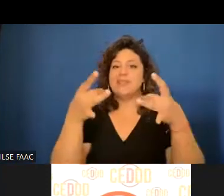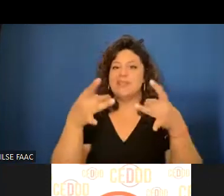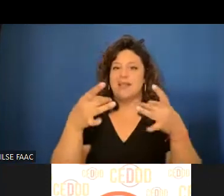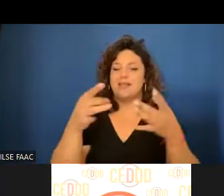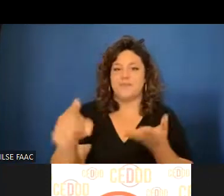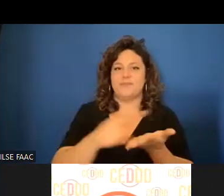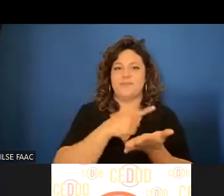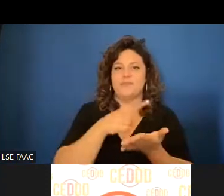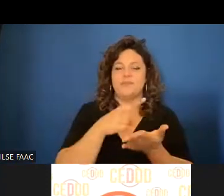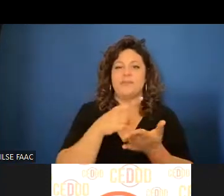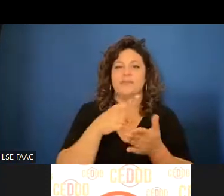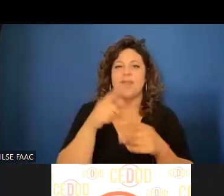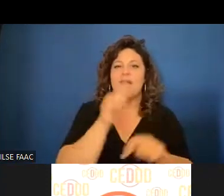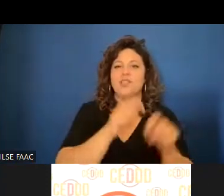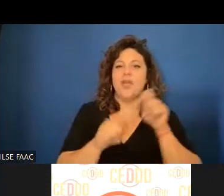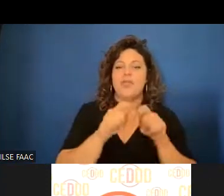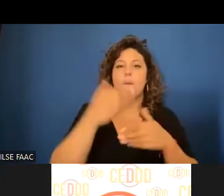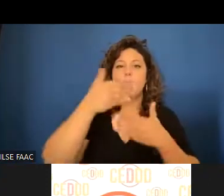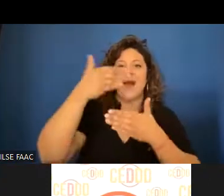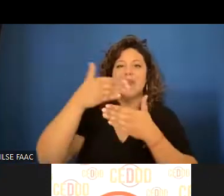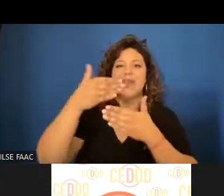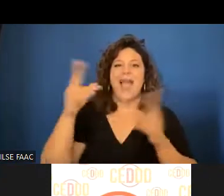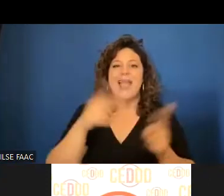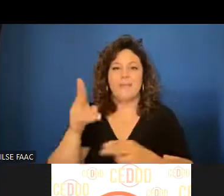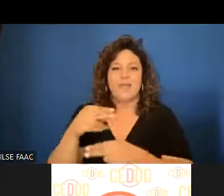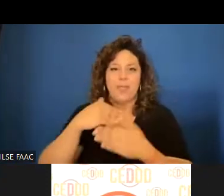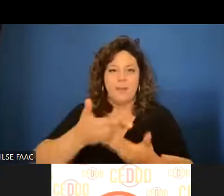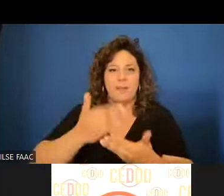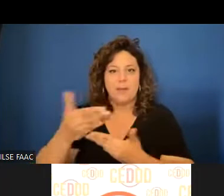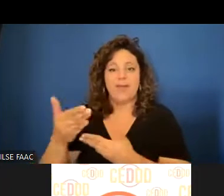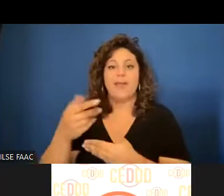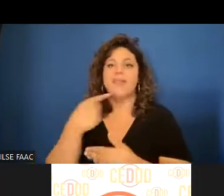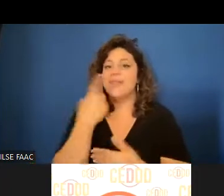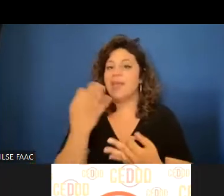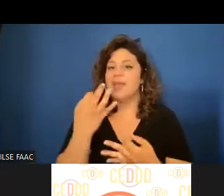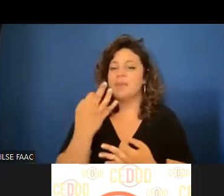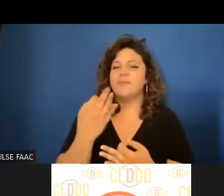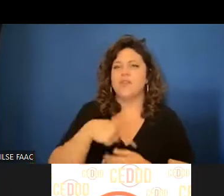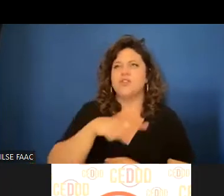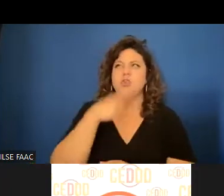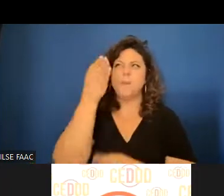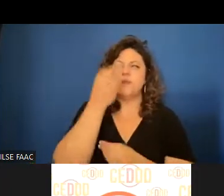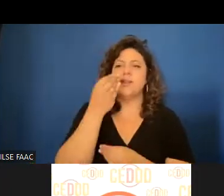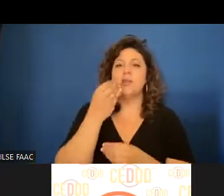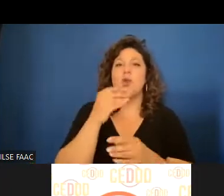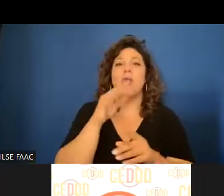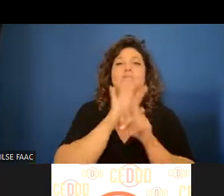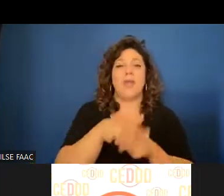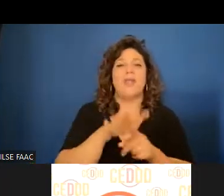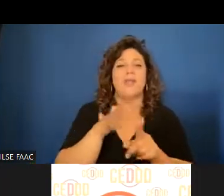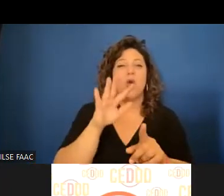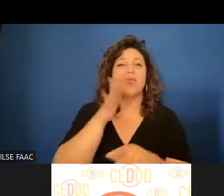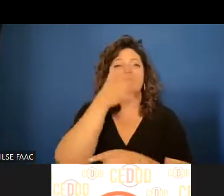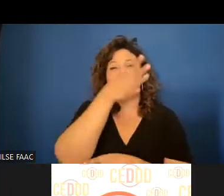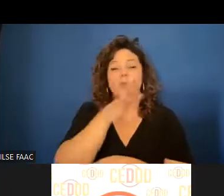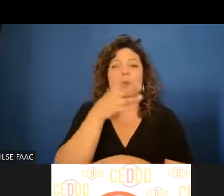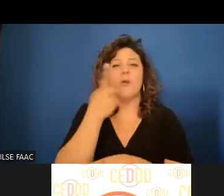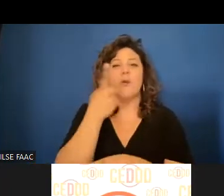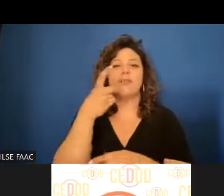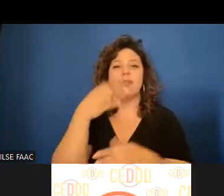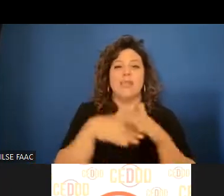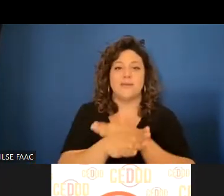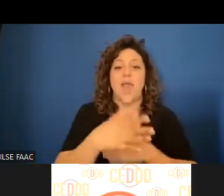perseverancia en ese reivindicación de derechos. ¿Pensáis que es interesante hacer campañas de información, por